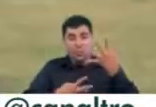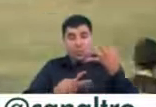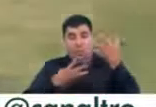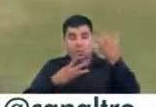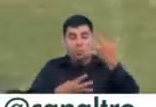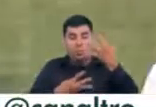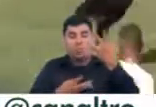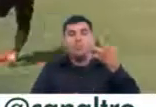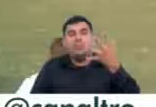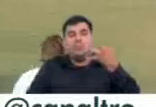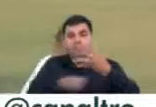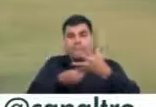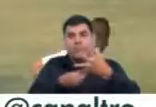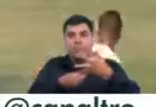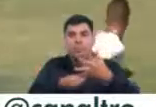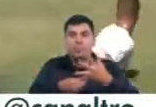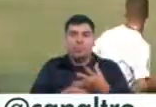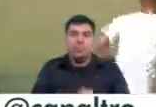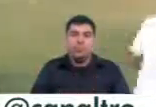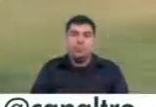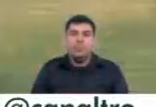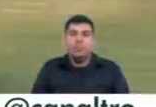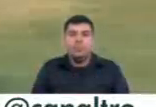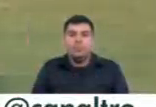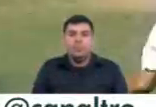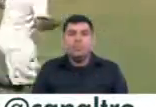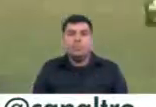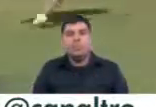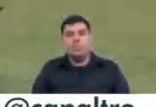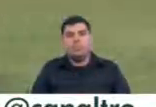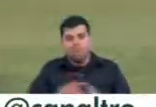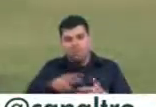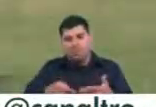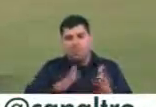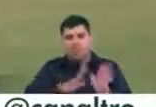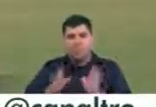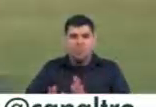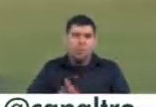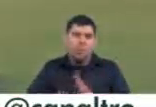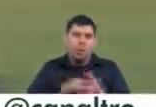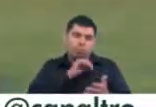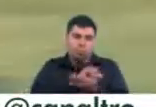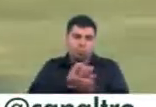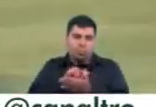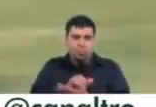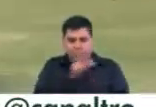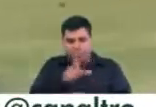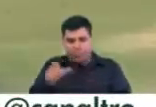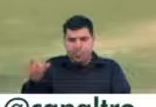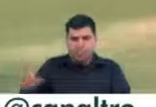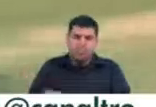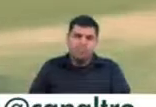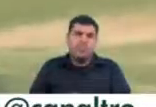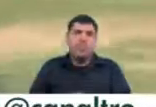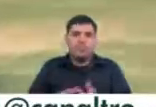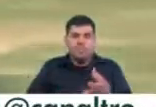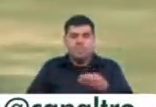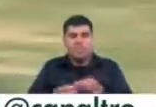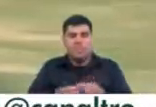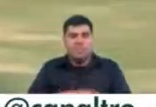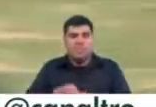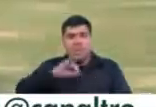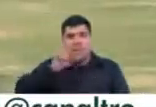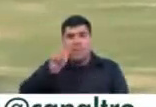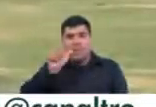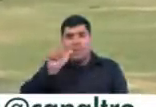de la tribu motilona sería el mismo con jose ramirez julio murillo mauricio duarte y jonathan pérez fabián y mandaría el